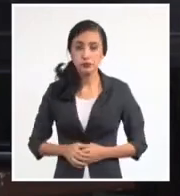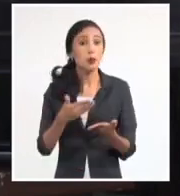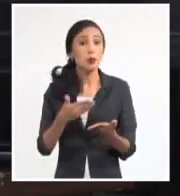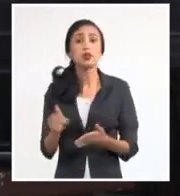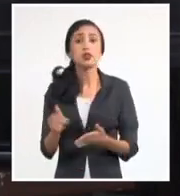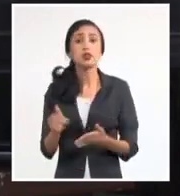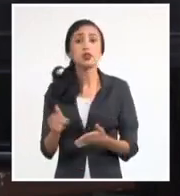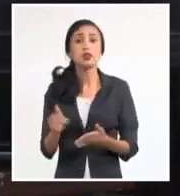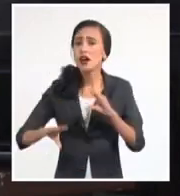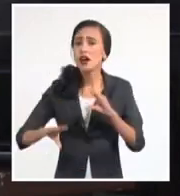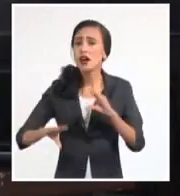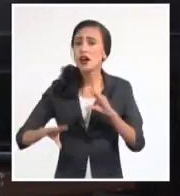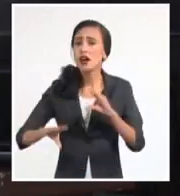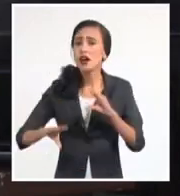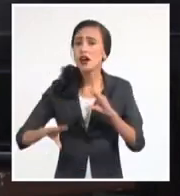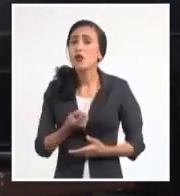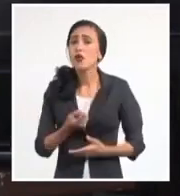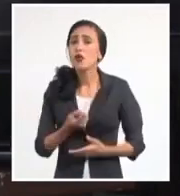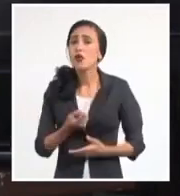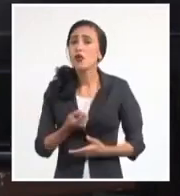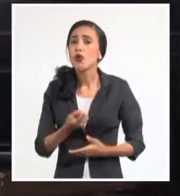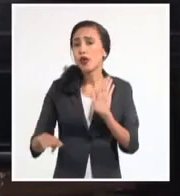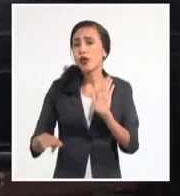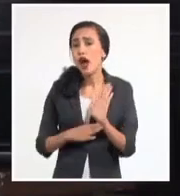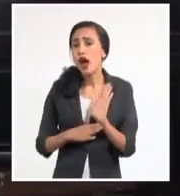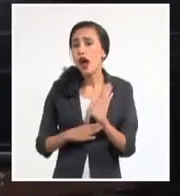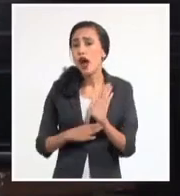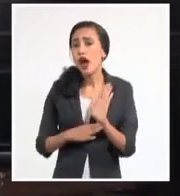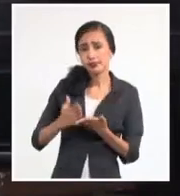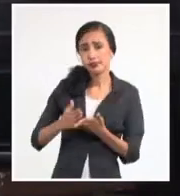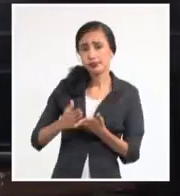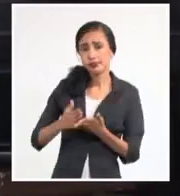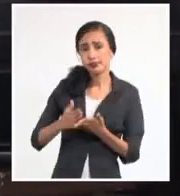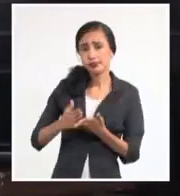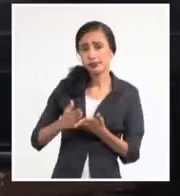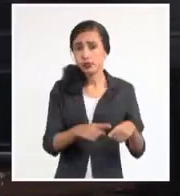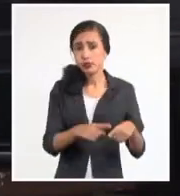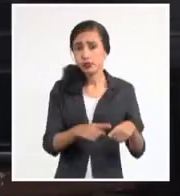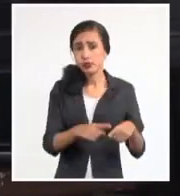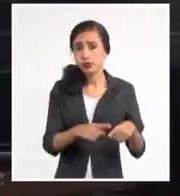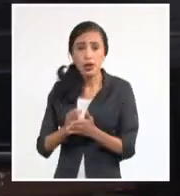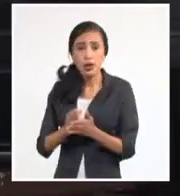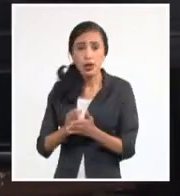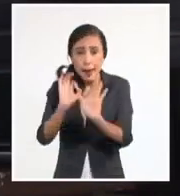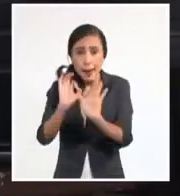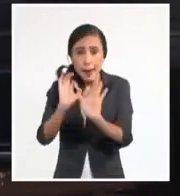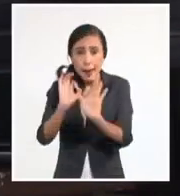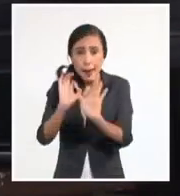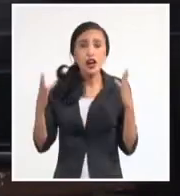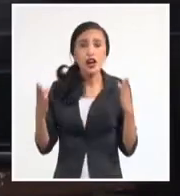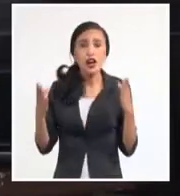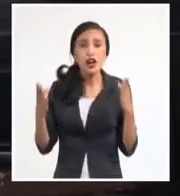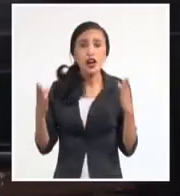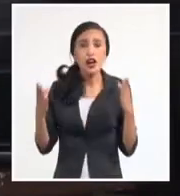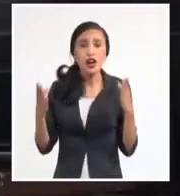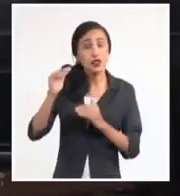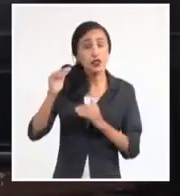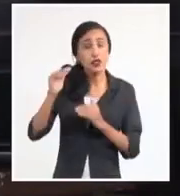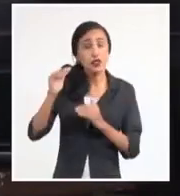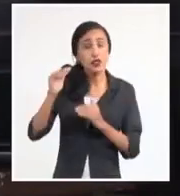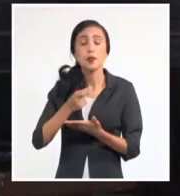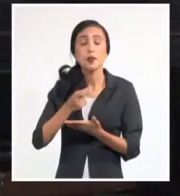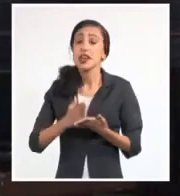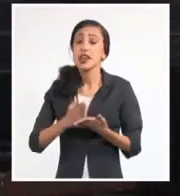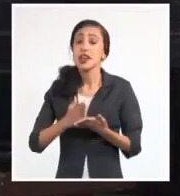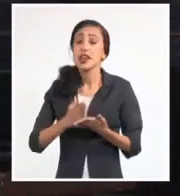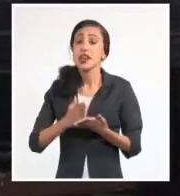el establecimiento o el diseño de programas curriculares y también de una base material de estudio específica para todos los niveles de enseñanza, desde la enseñanza general